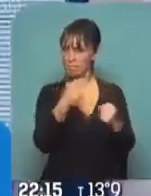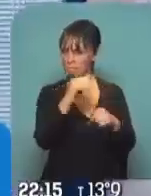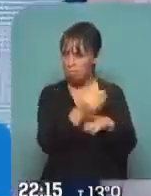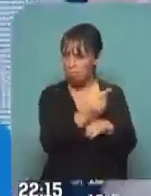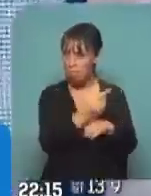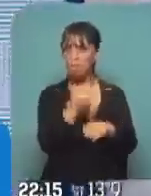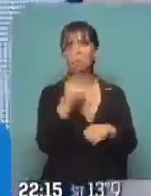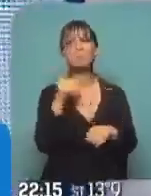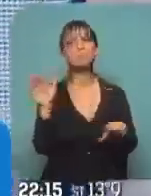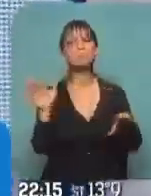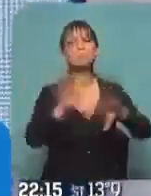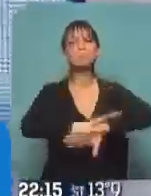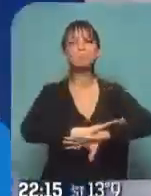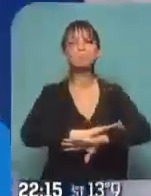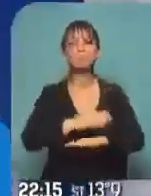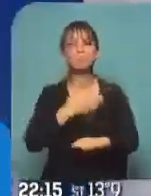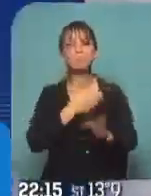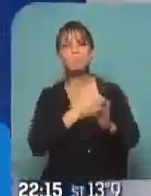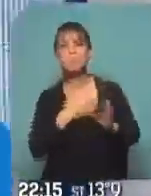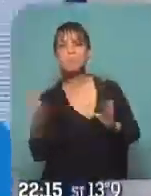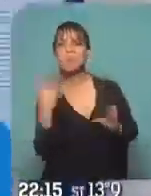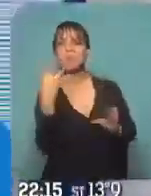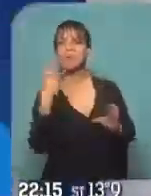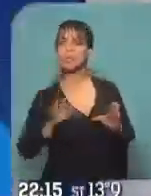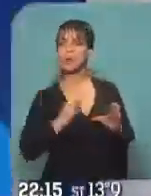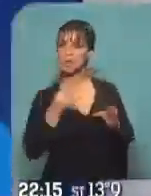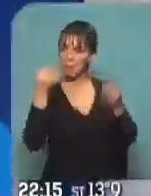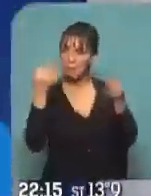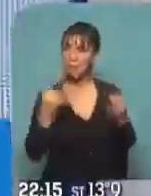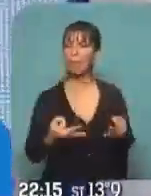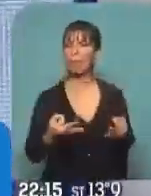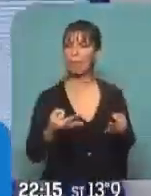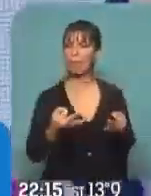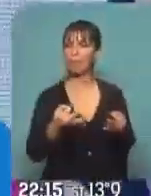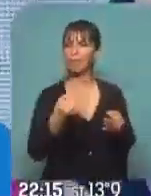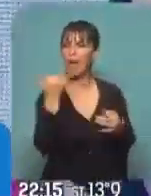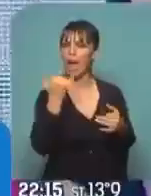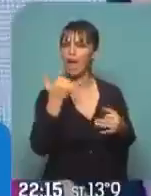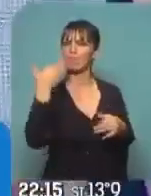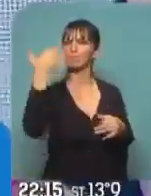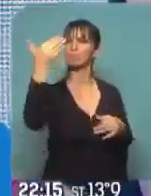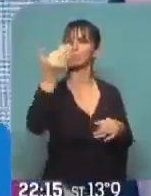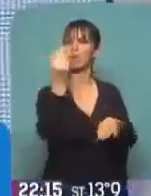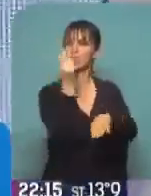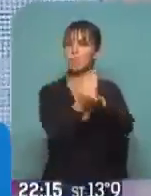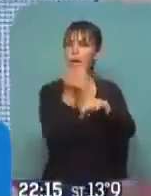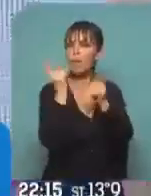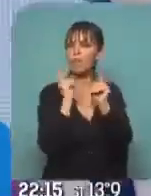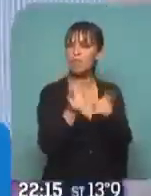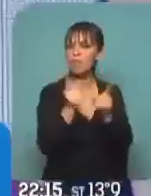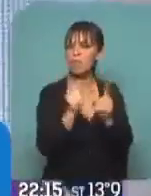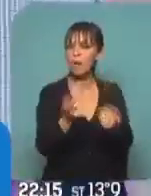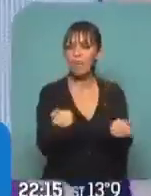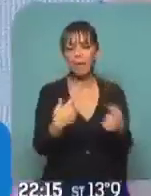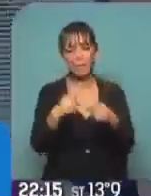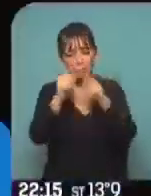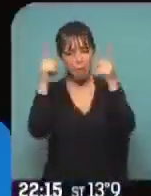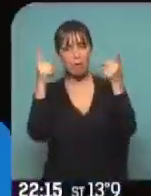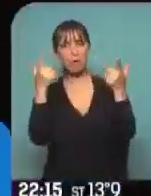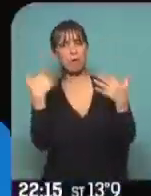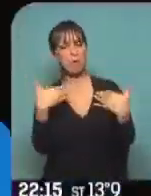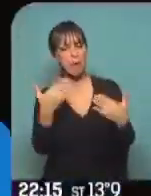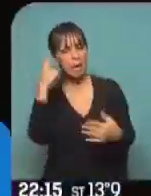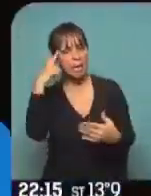ha hecho magníficamente los últimos 4 años, sino que se enfila a ser reelecto y seguir sorprendiéndonos con su capacidad de